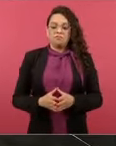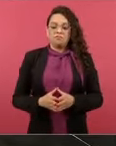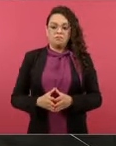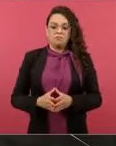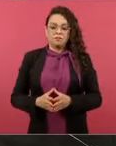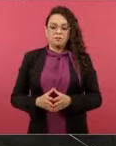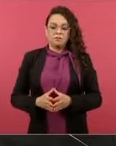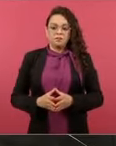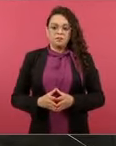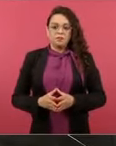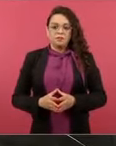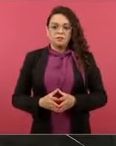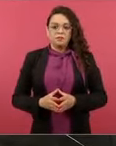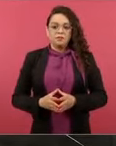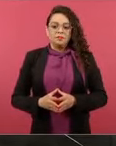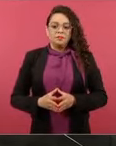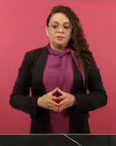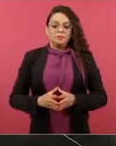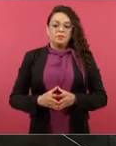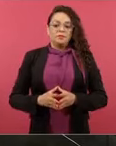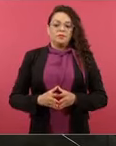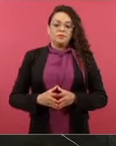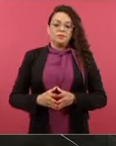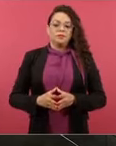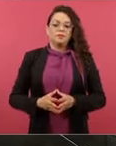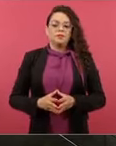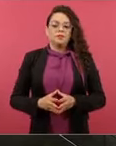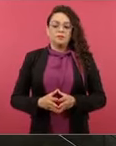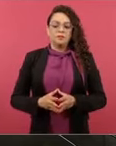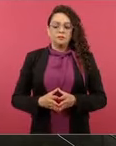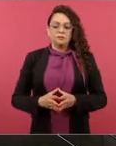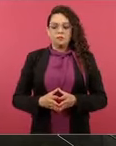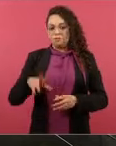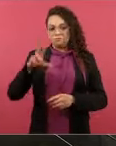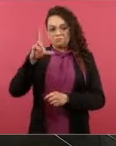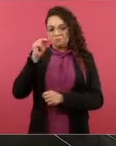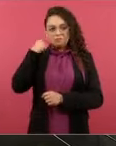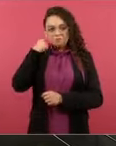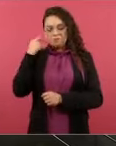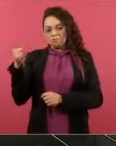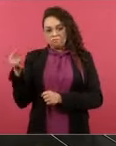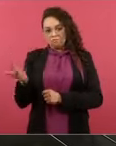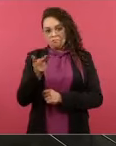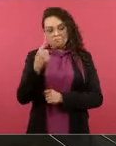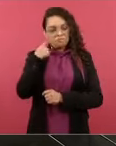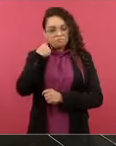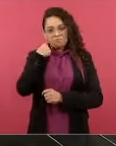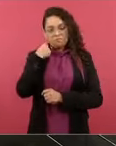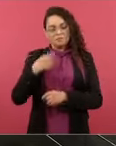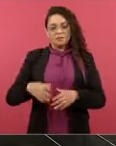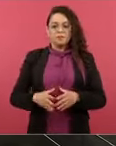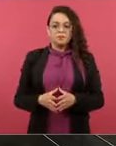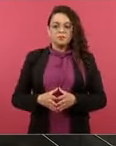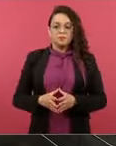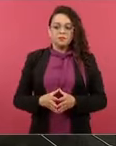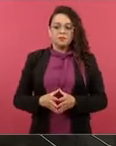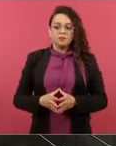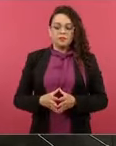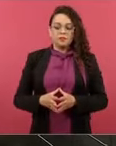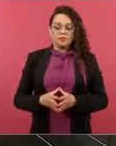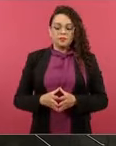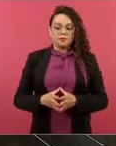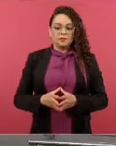el ciclo escolar, quizá no con los nuevos libros de texto y que utilicen libros sustitutos y esto de alguna manera lo retrase en el nuevo plan de